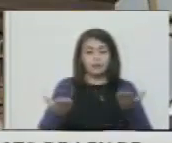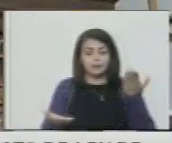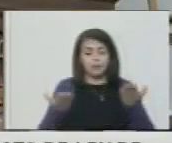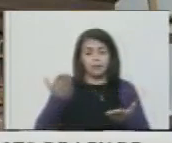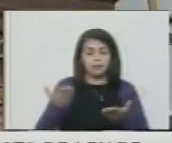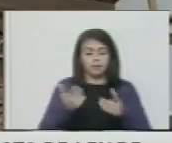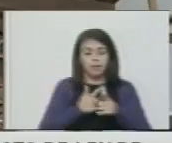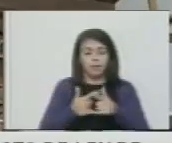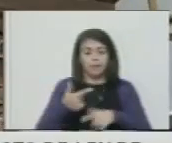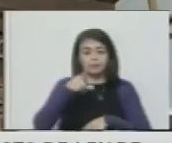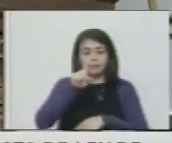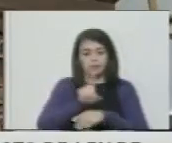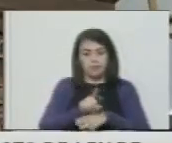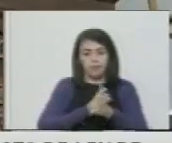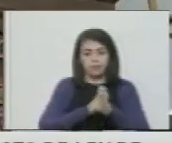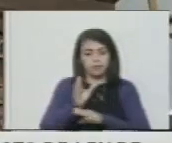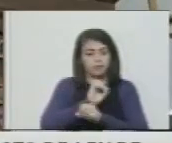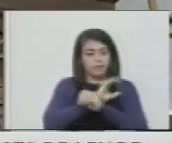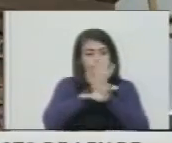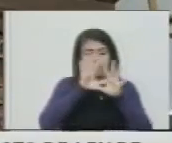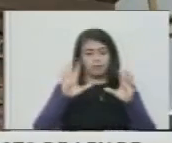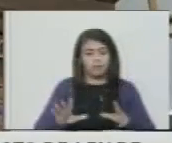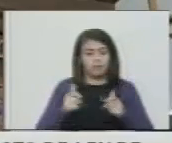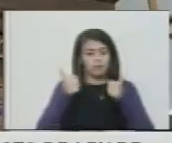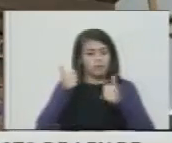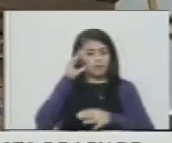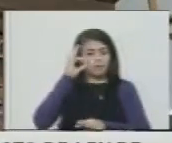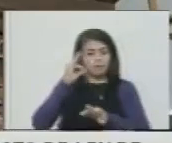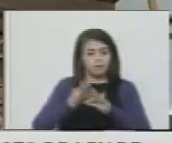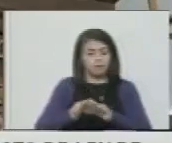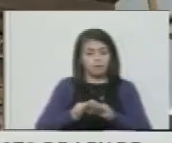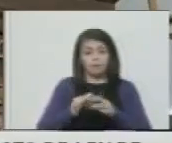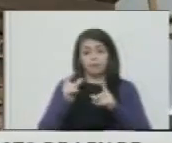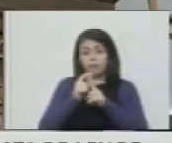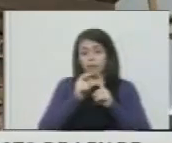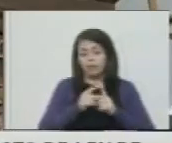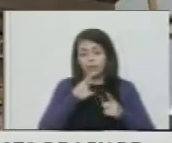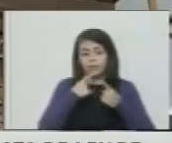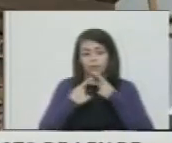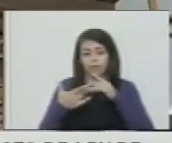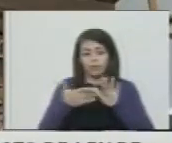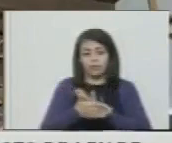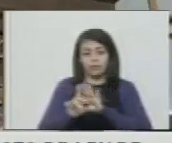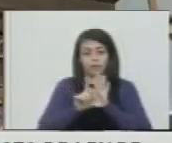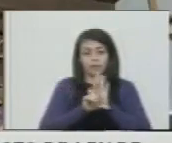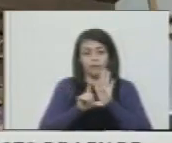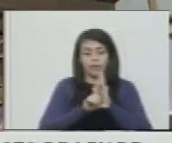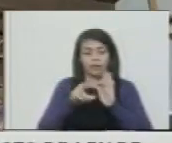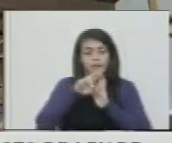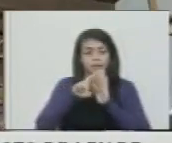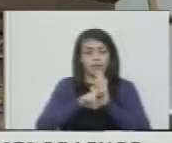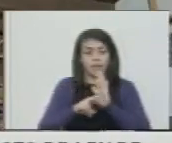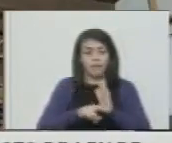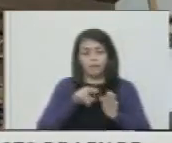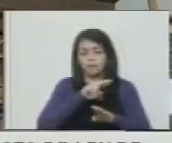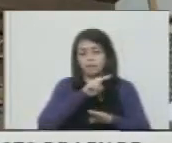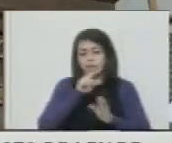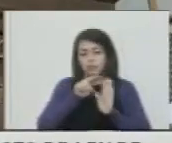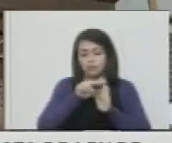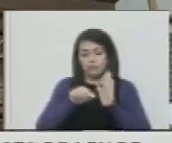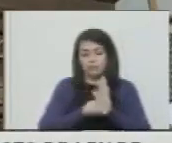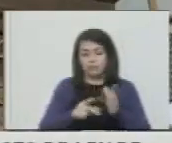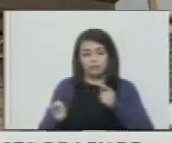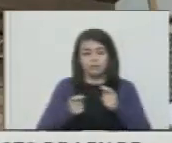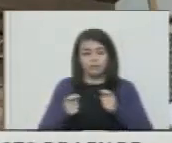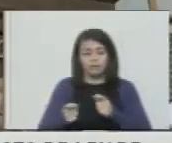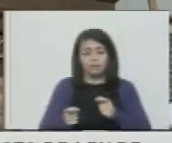objetividad, imparcialidad, uniformidad, transparencia y buena fe, en los términos previstos en esta ley, el reglamento y las normas